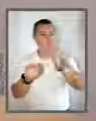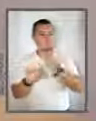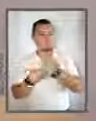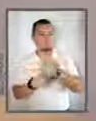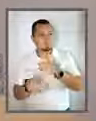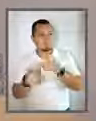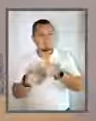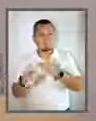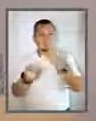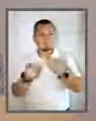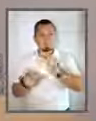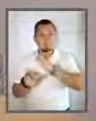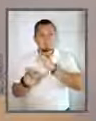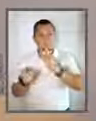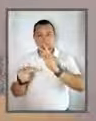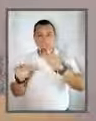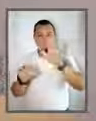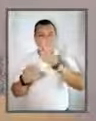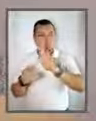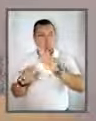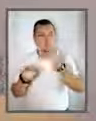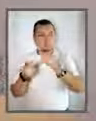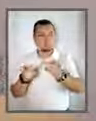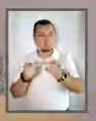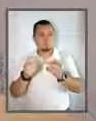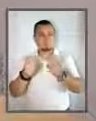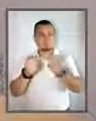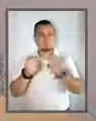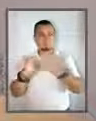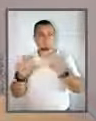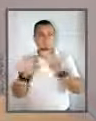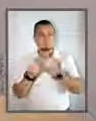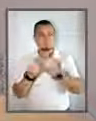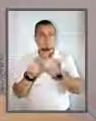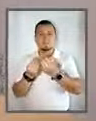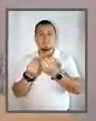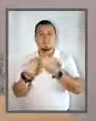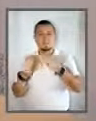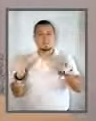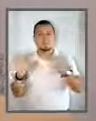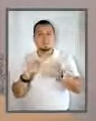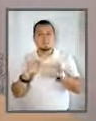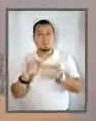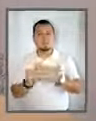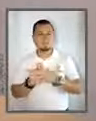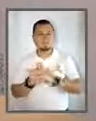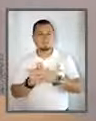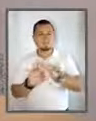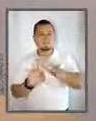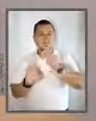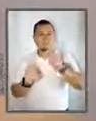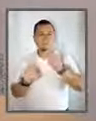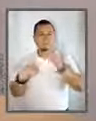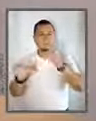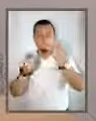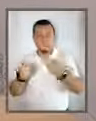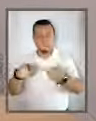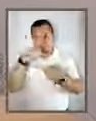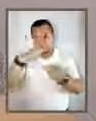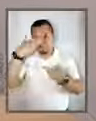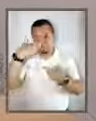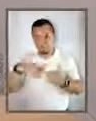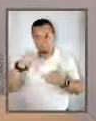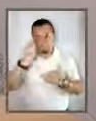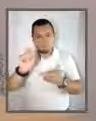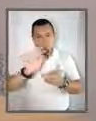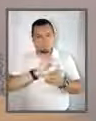del trabajo diario de la Coprisjal. Estamos haciendo la supervisión de los laboratorios y de los establecimientos que sepamos que